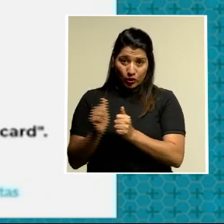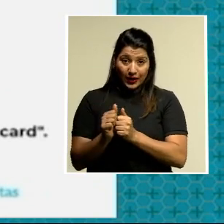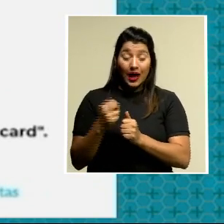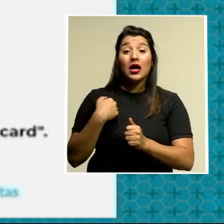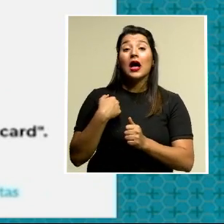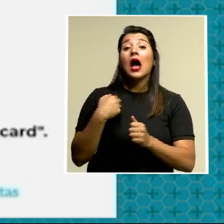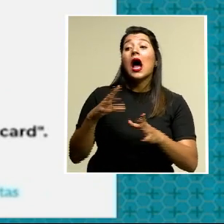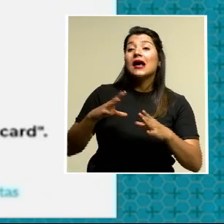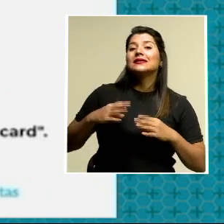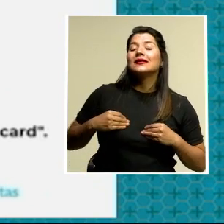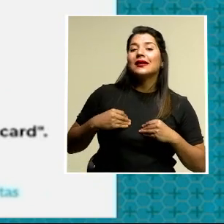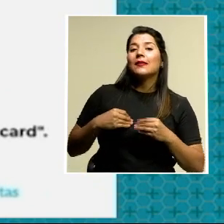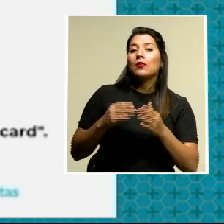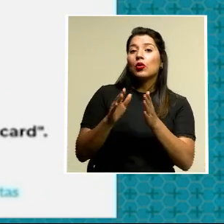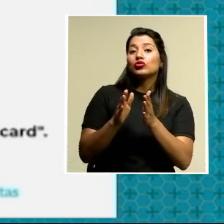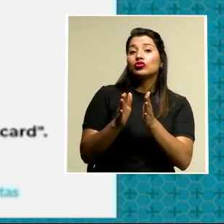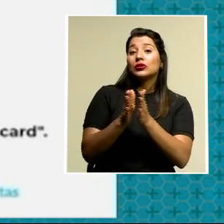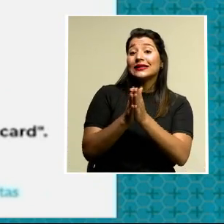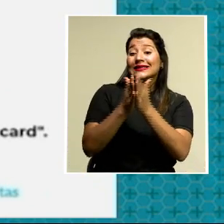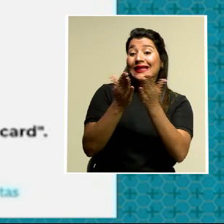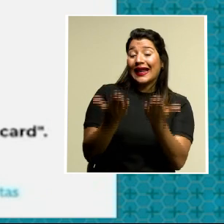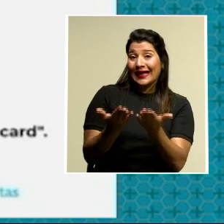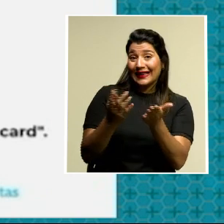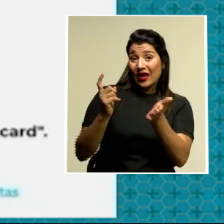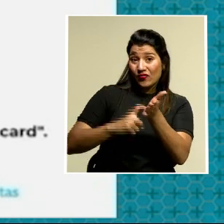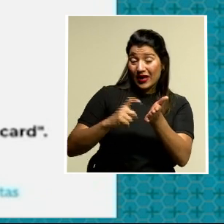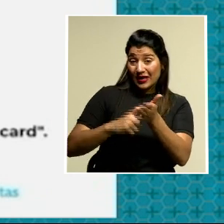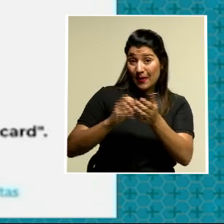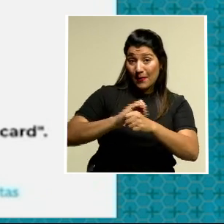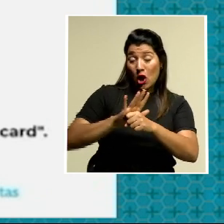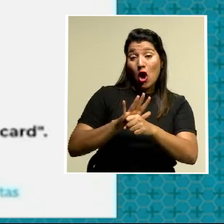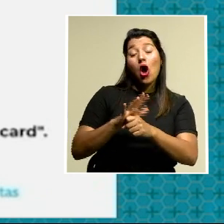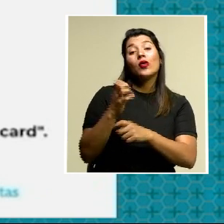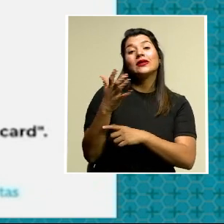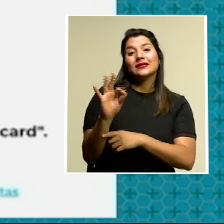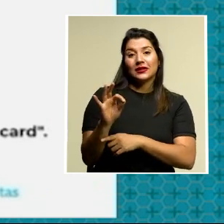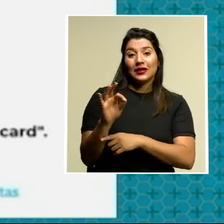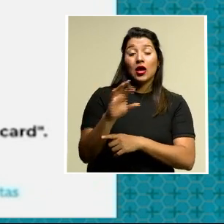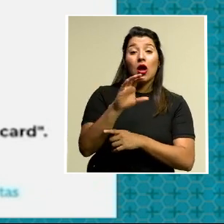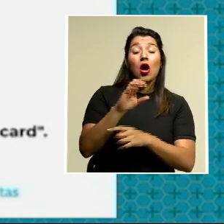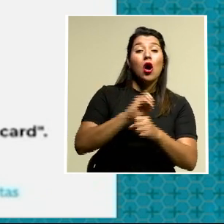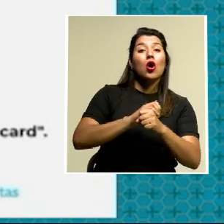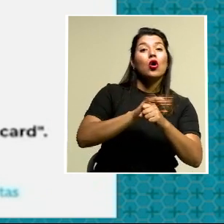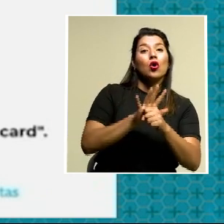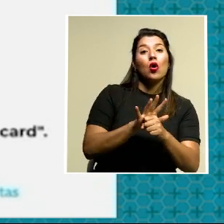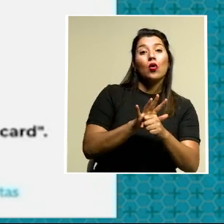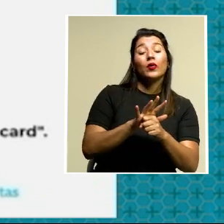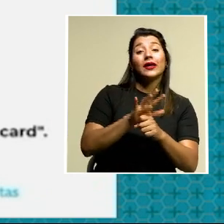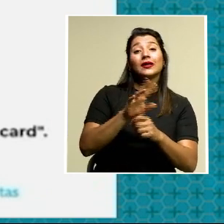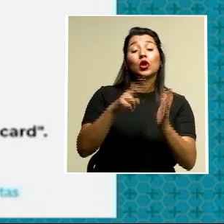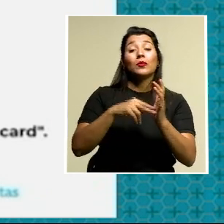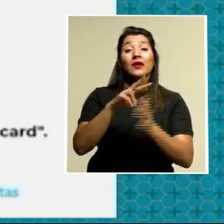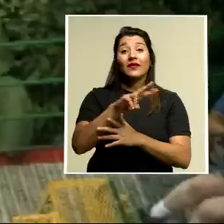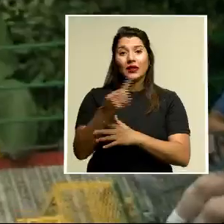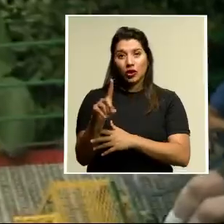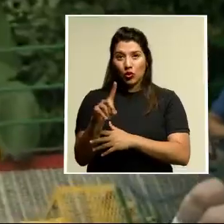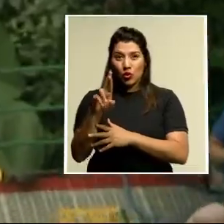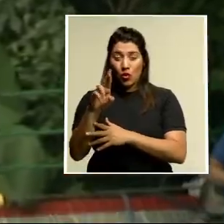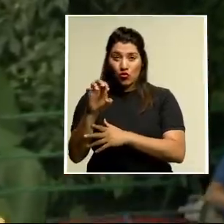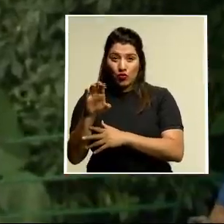Costa Rica. Como comprobante de vacunación para los turistas mayores de edad, Costa Rica